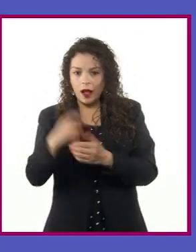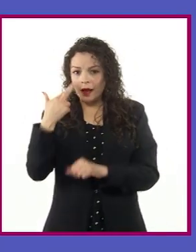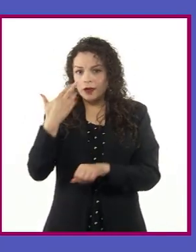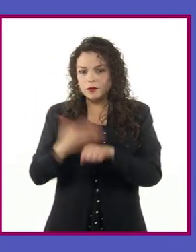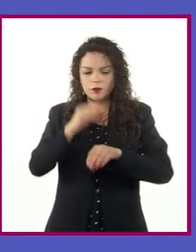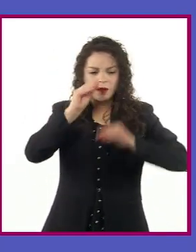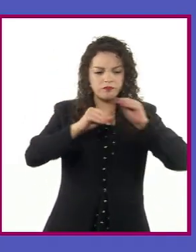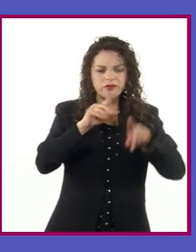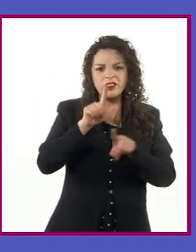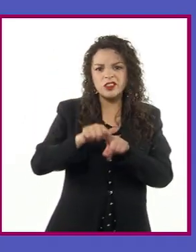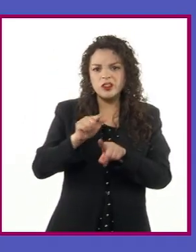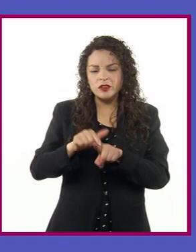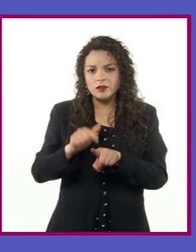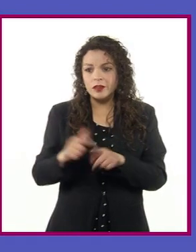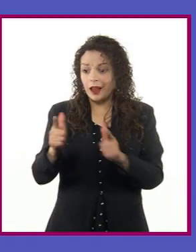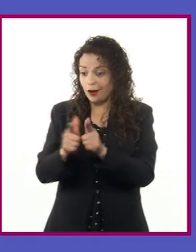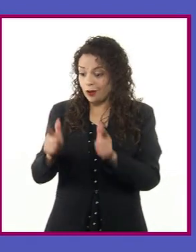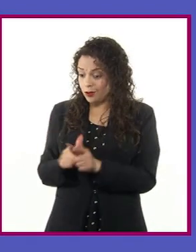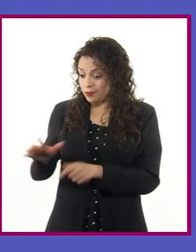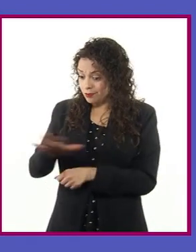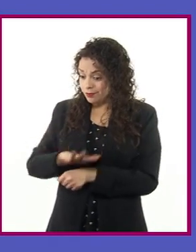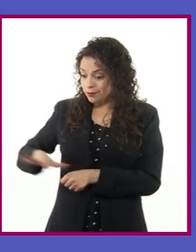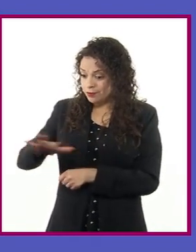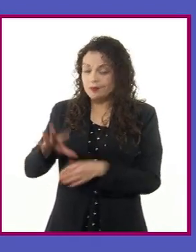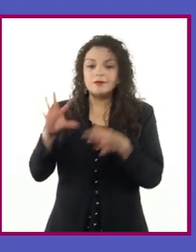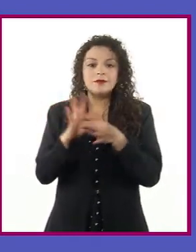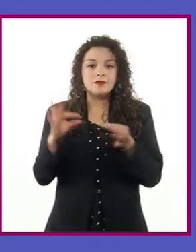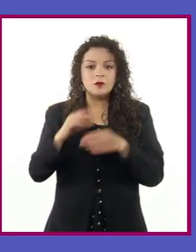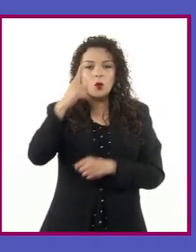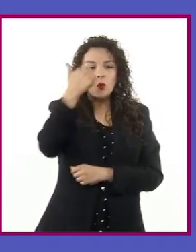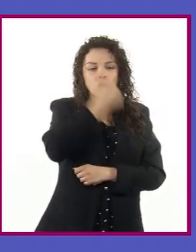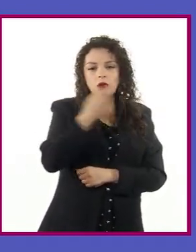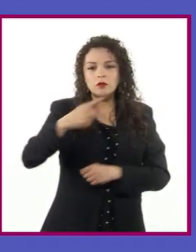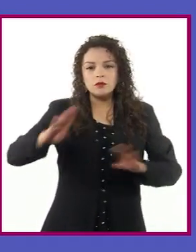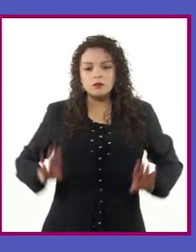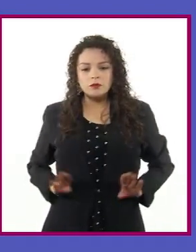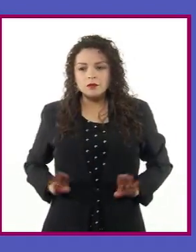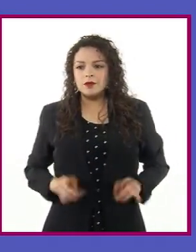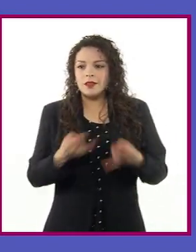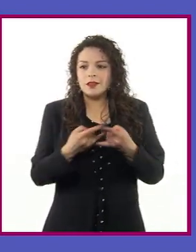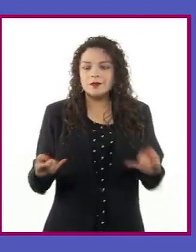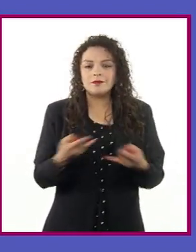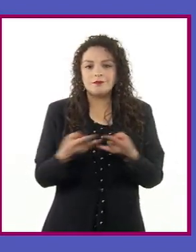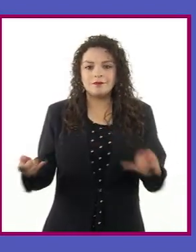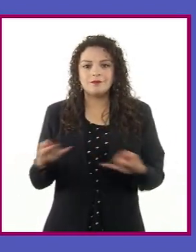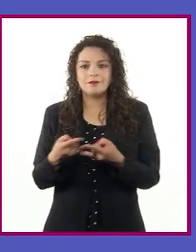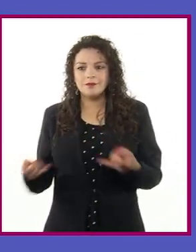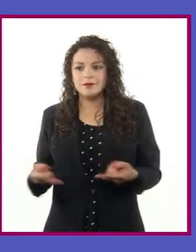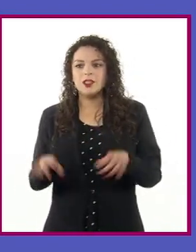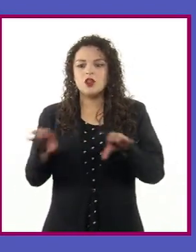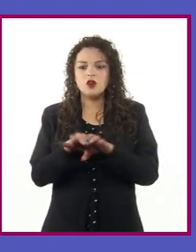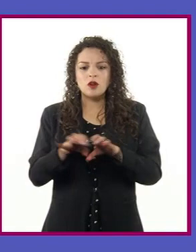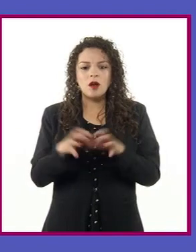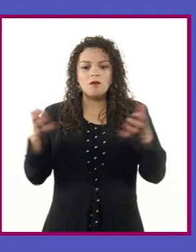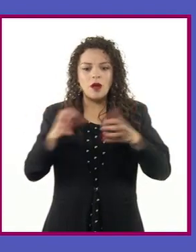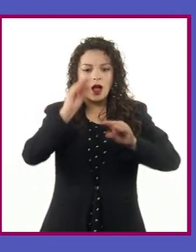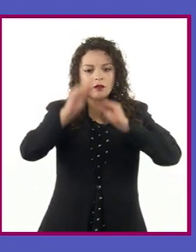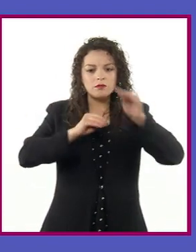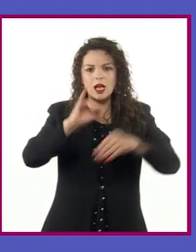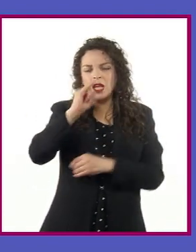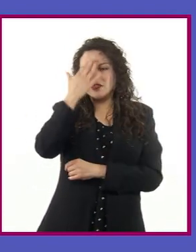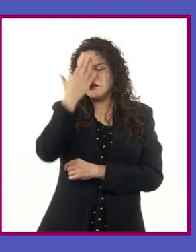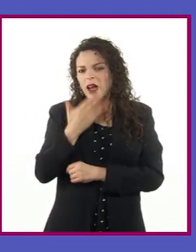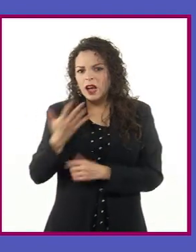color. En grupo comenten las características de cada una de las historietas. Cómo están realizadas las